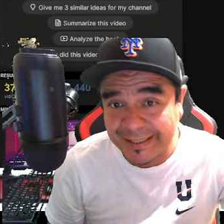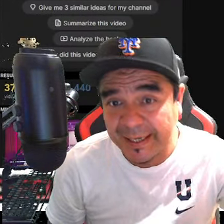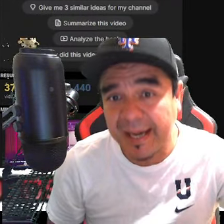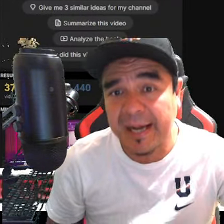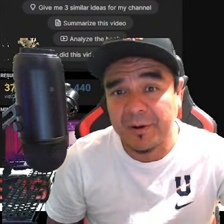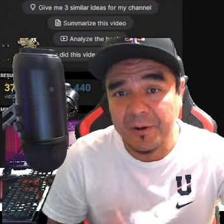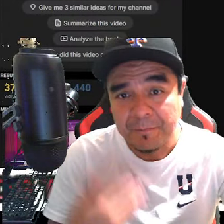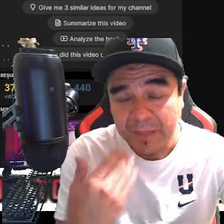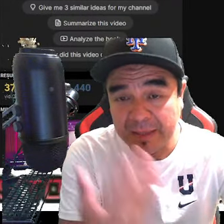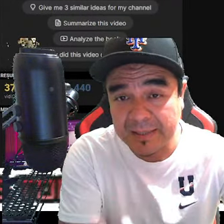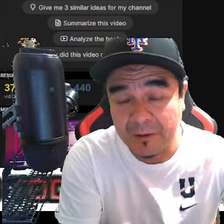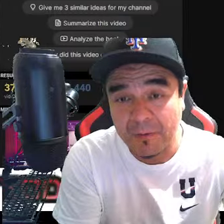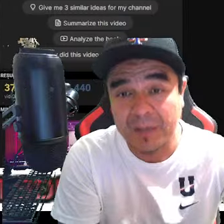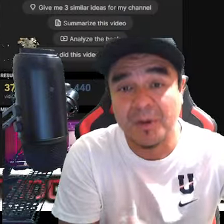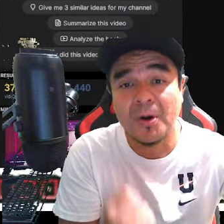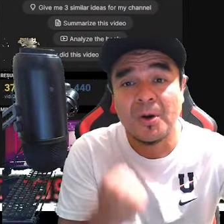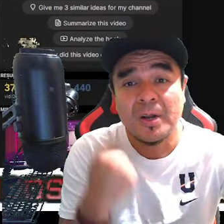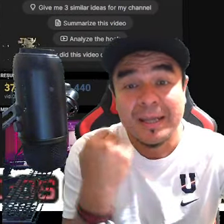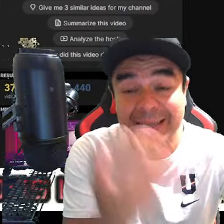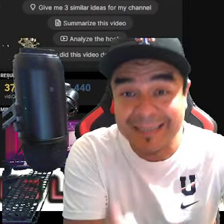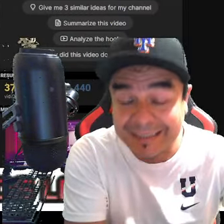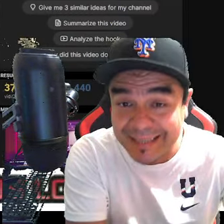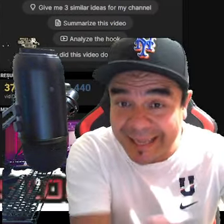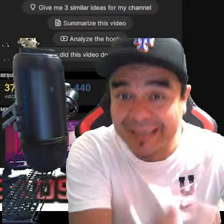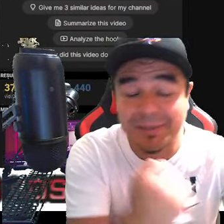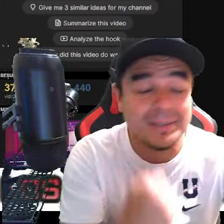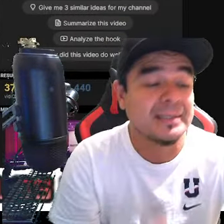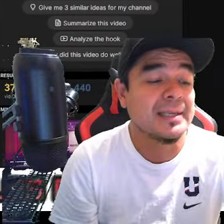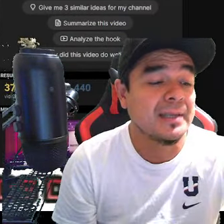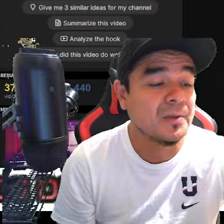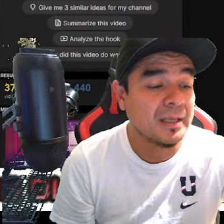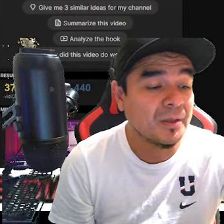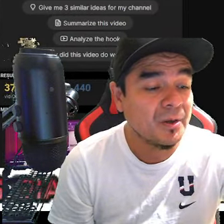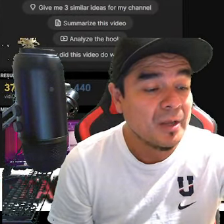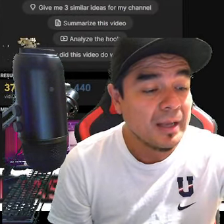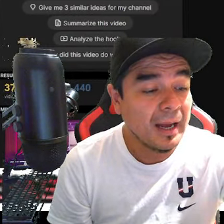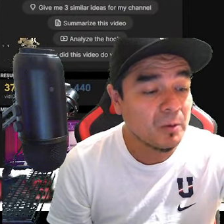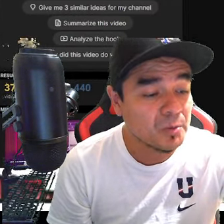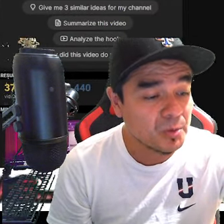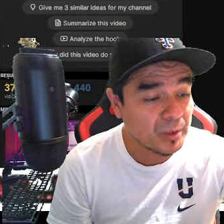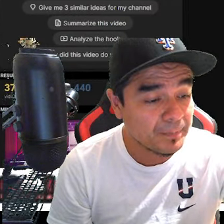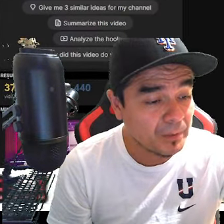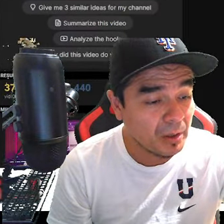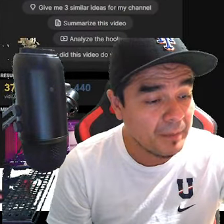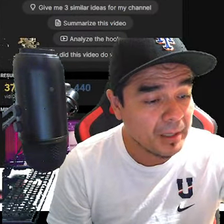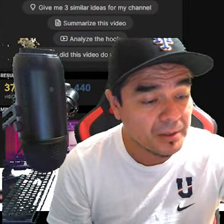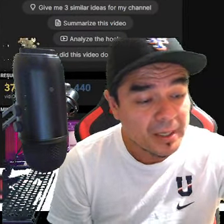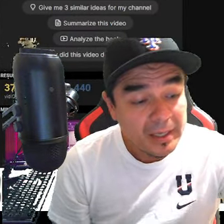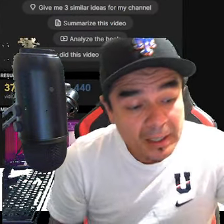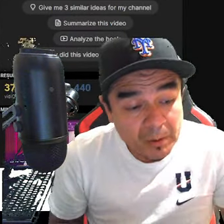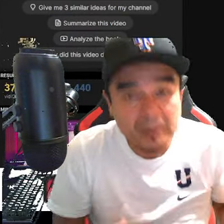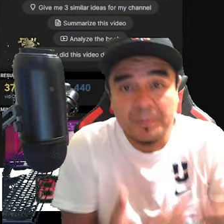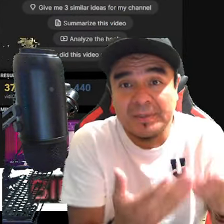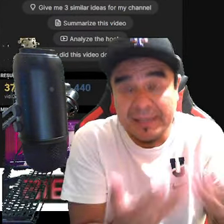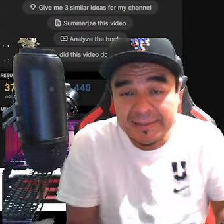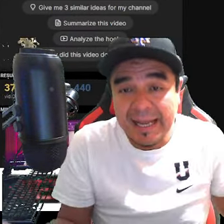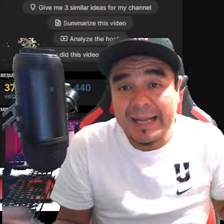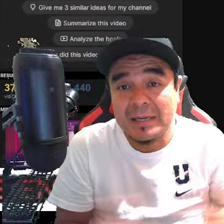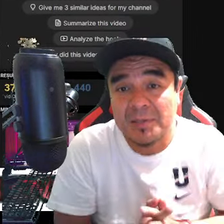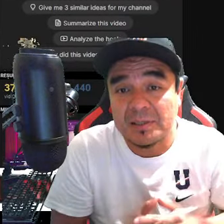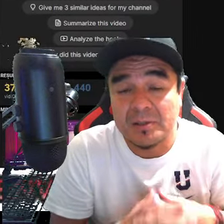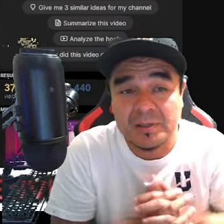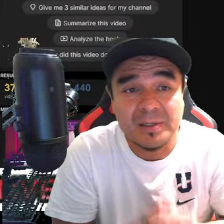desde Chicago, desde Nueva York, desde Texas. Ahorita estaba saludando a un suscriptor, amigos. Y bueno, pues ahí